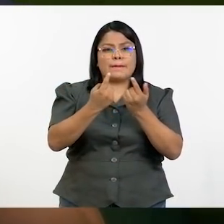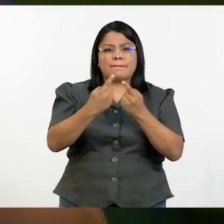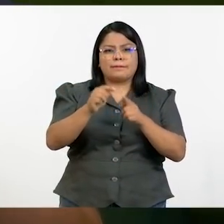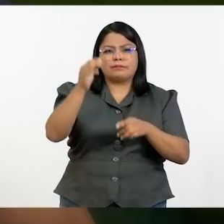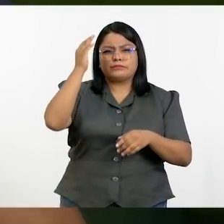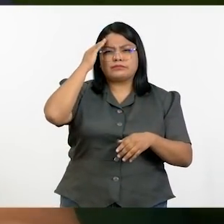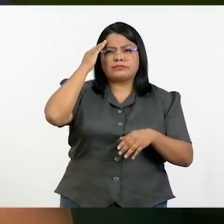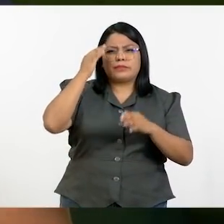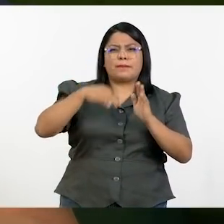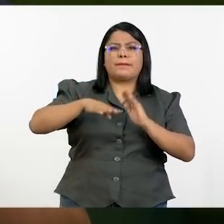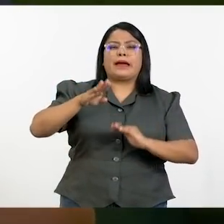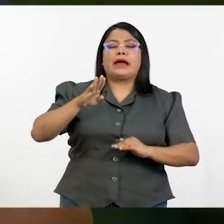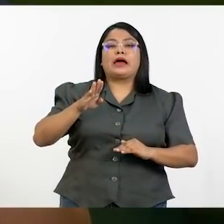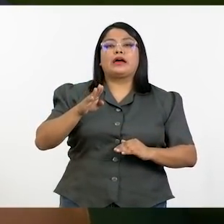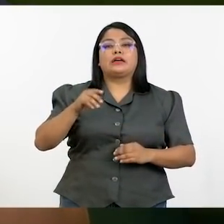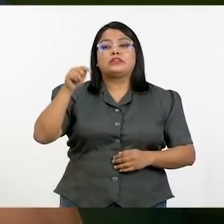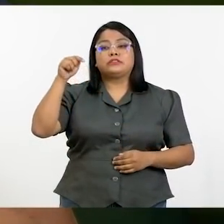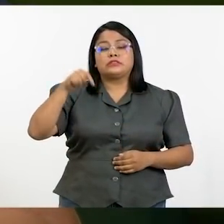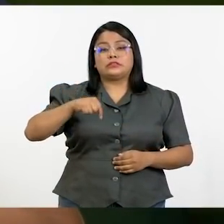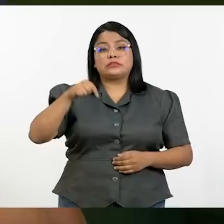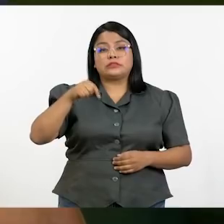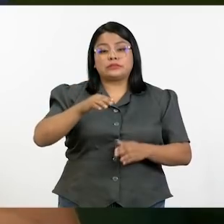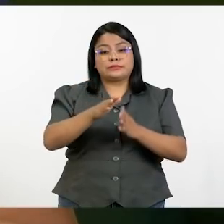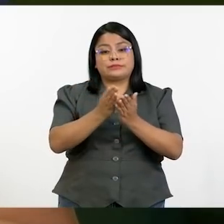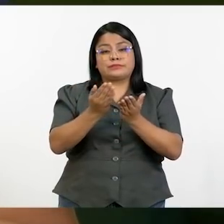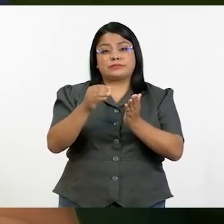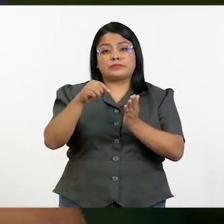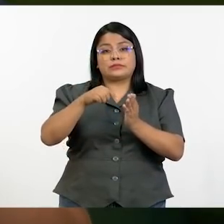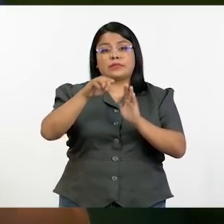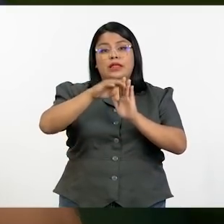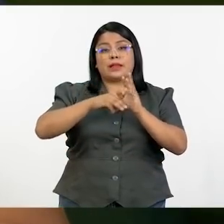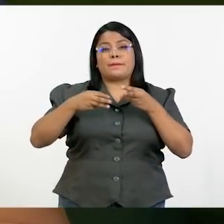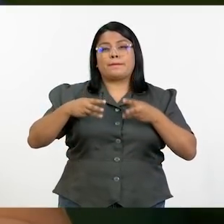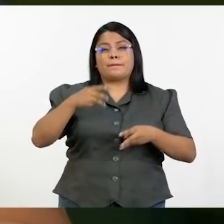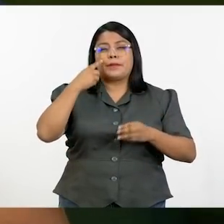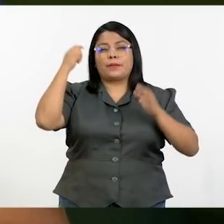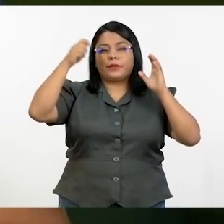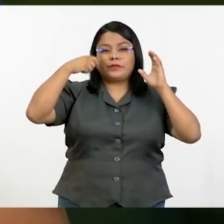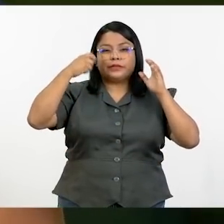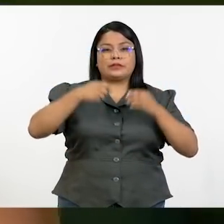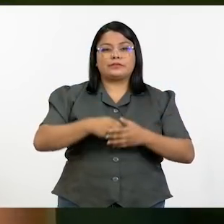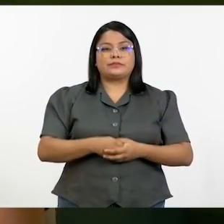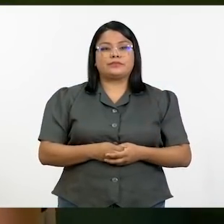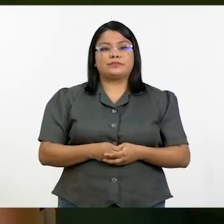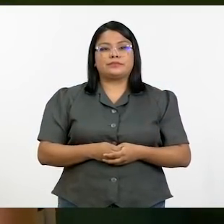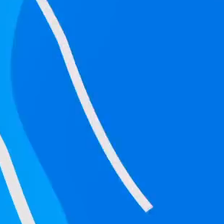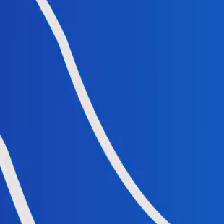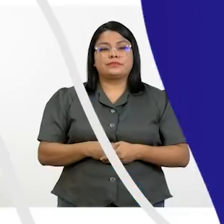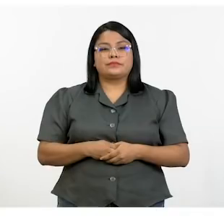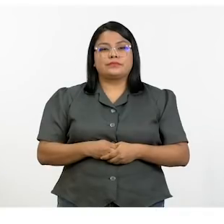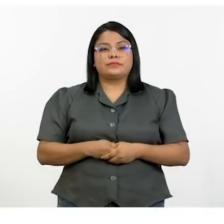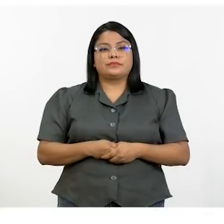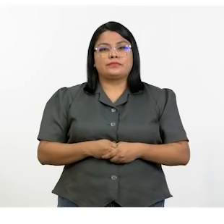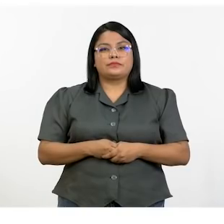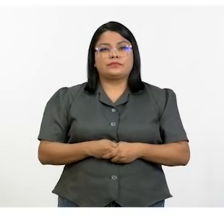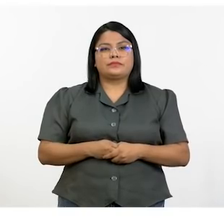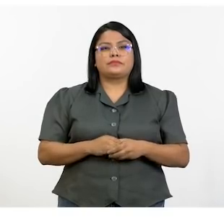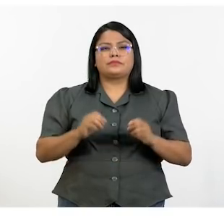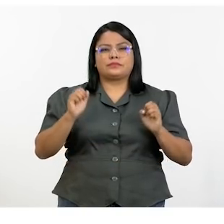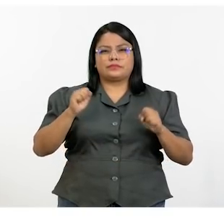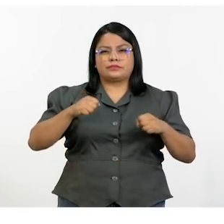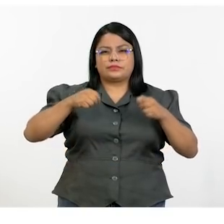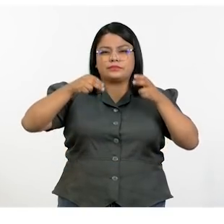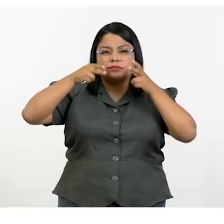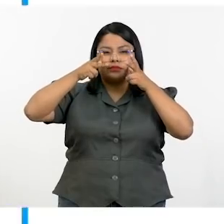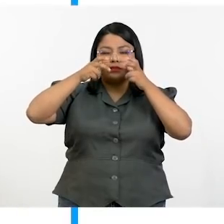pero para conocer más de esta sección en la guía metodológica, veamos la siguiente cápsula. Como